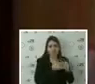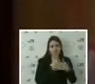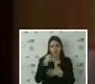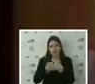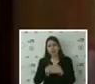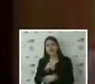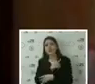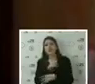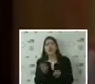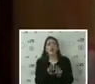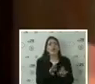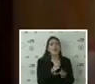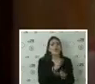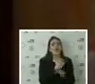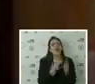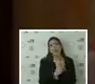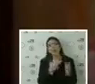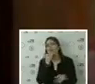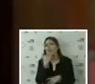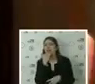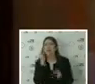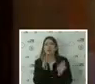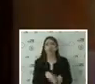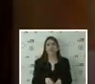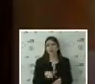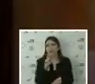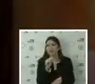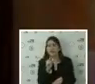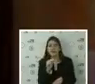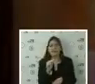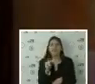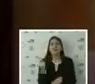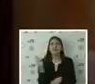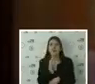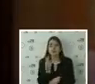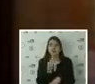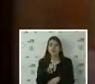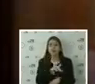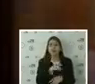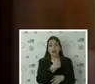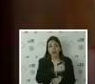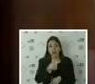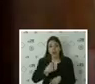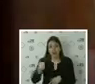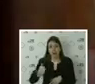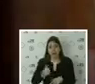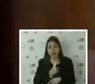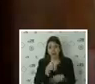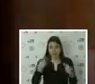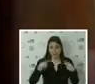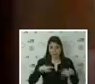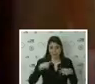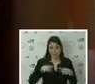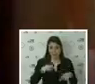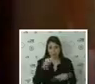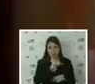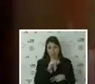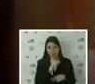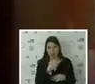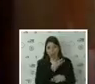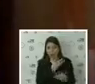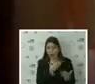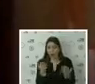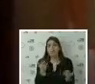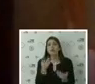de actividades erróneamente concebidas como lúdicas. Creo que el escenario que cada uno de estos chicos que hoy nos acompañan viven